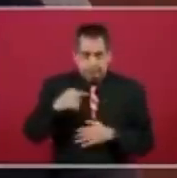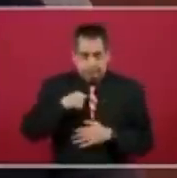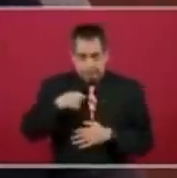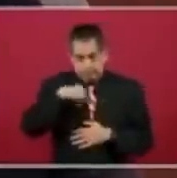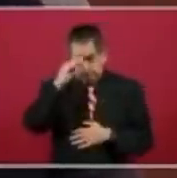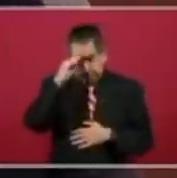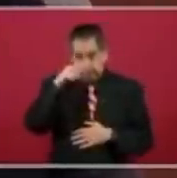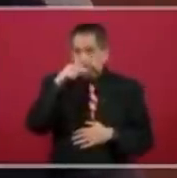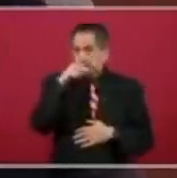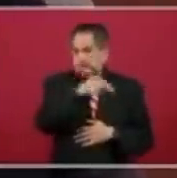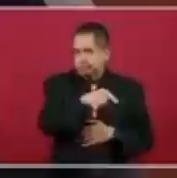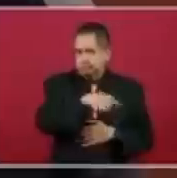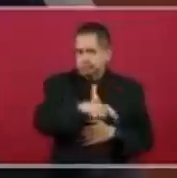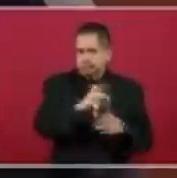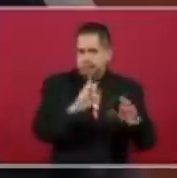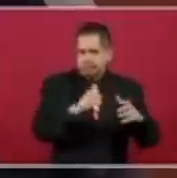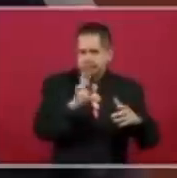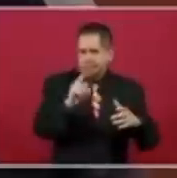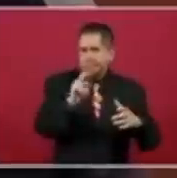ellos no